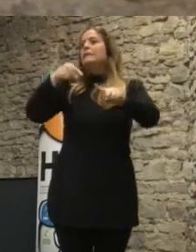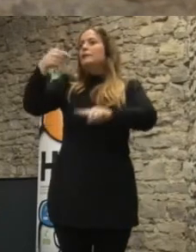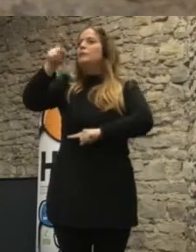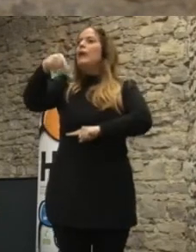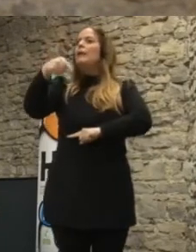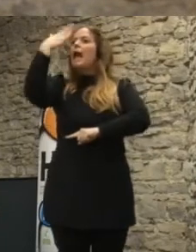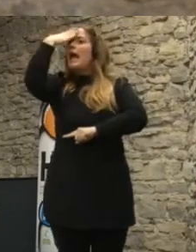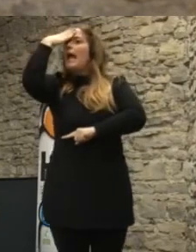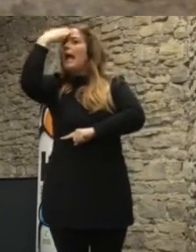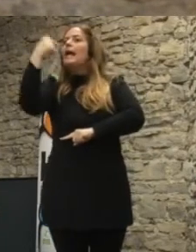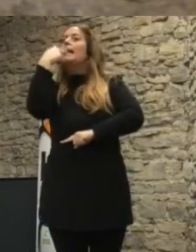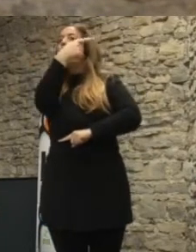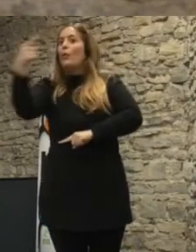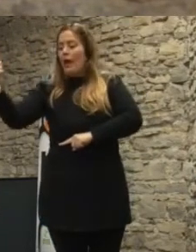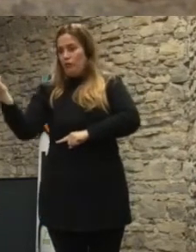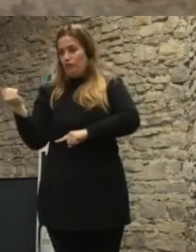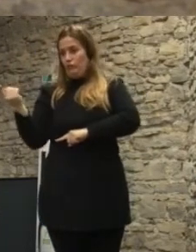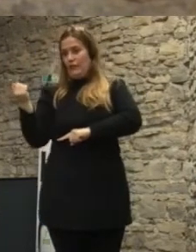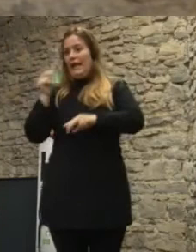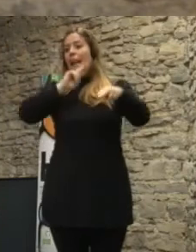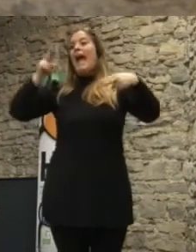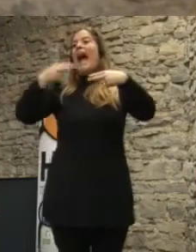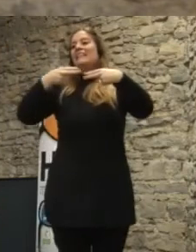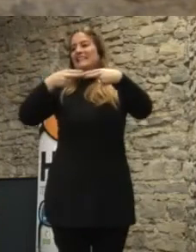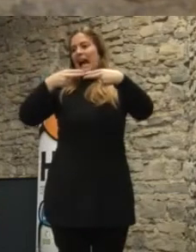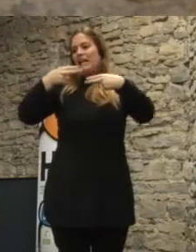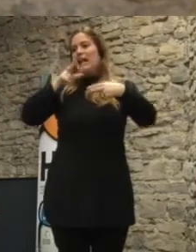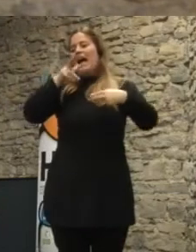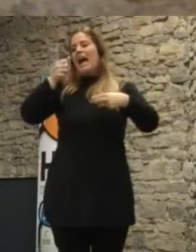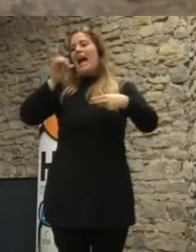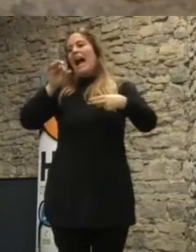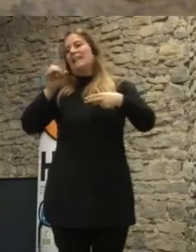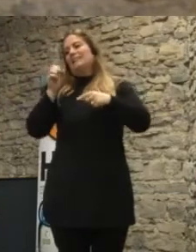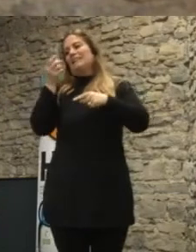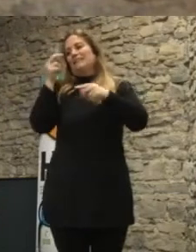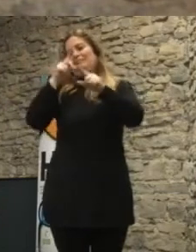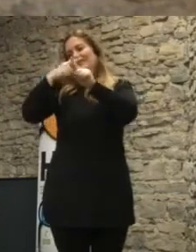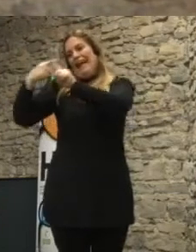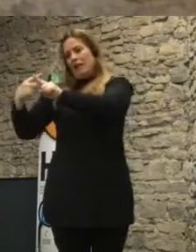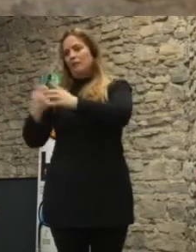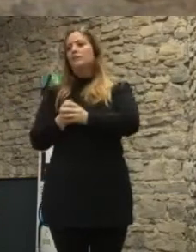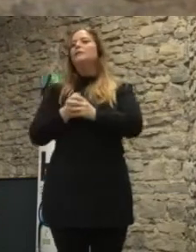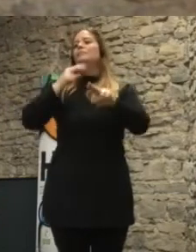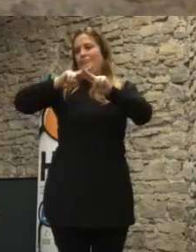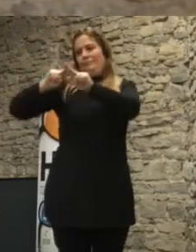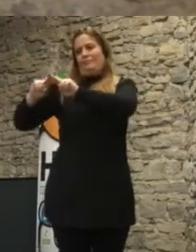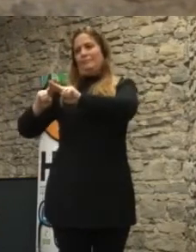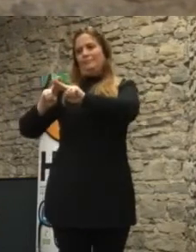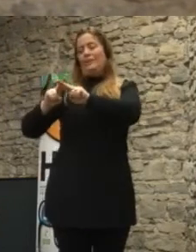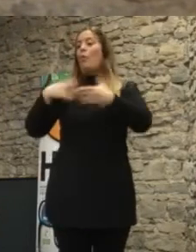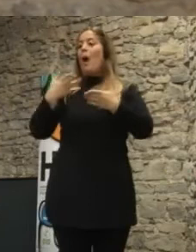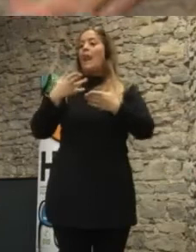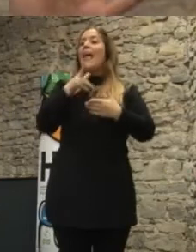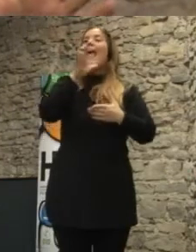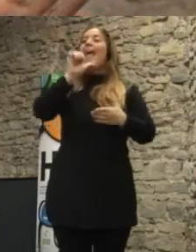que el hashtag sería EYEscola, ¿no? Si queréis también seguimiento por el tema de